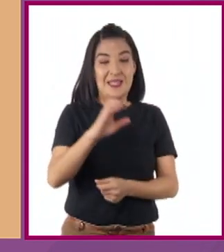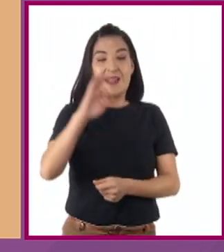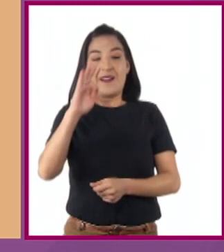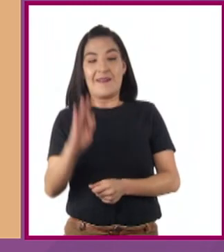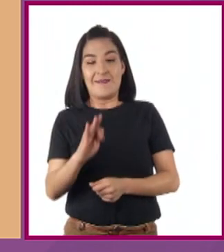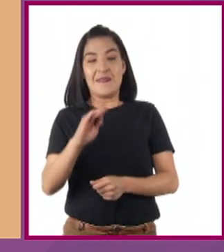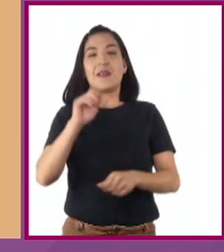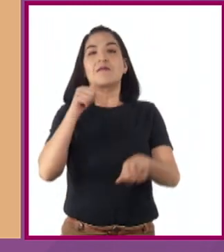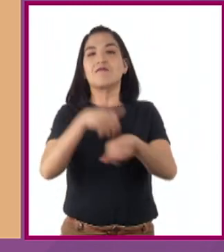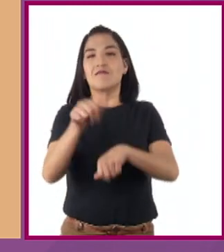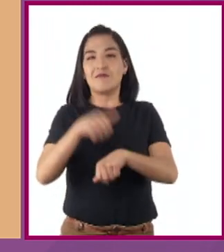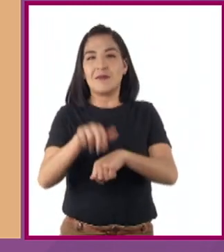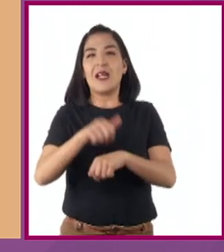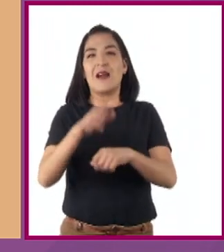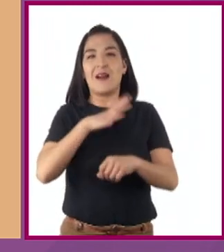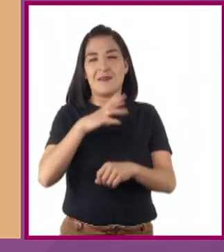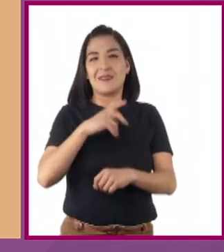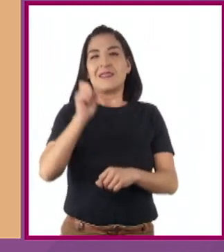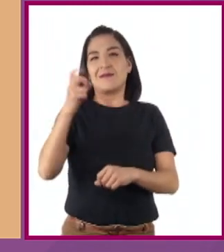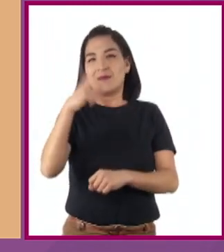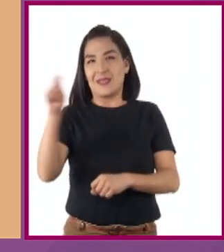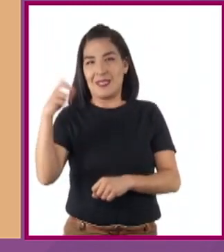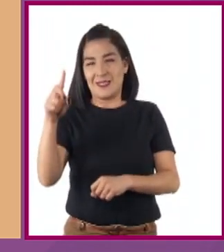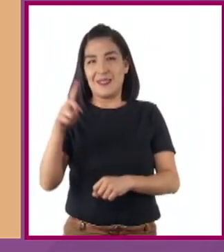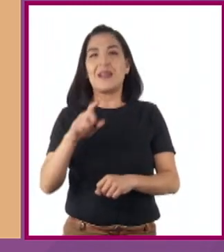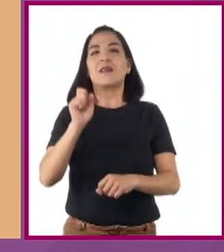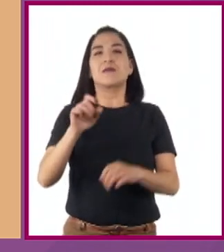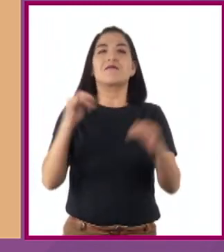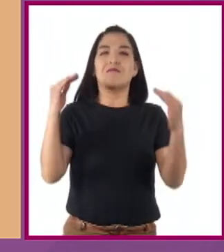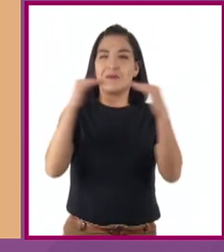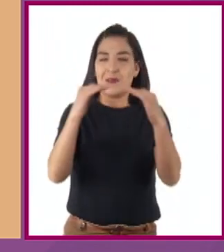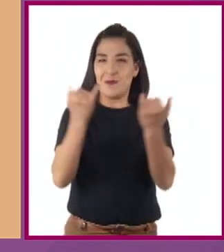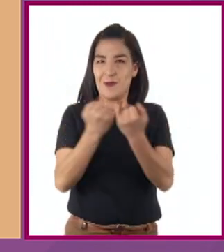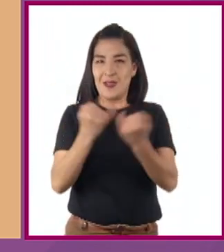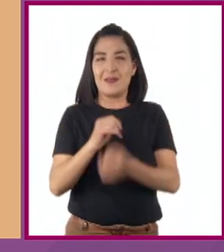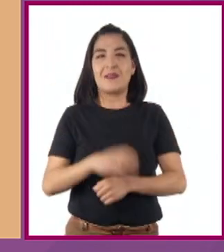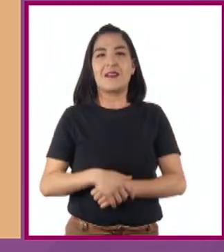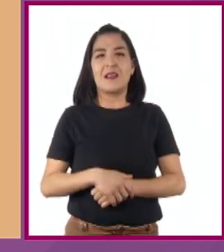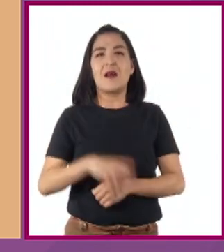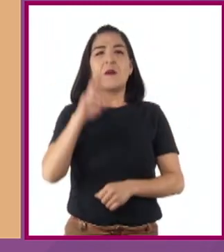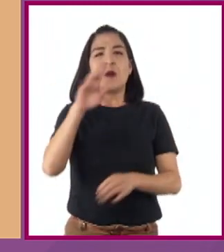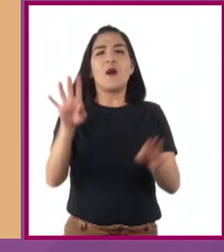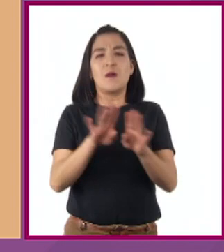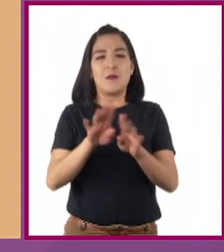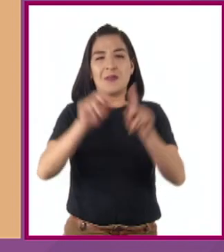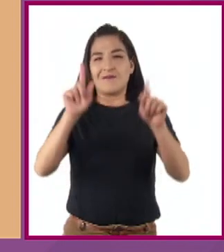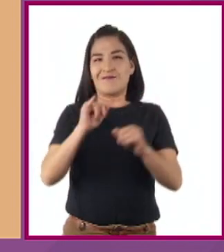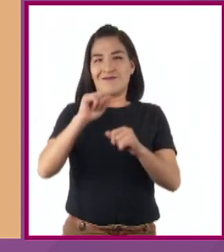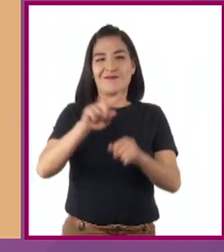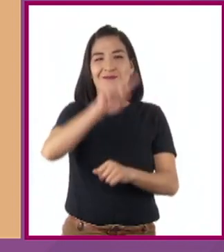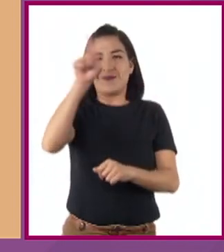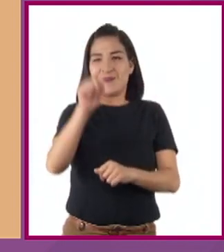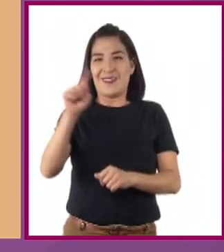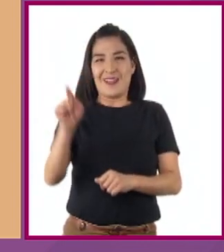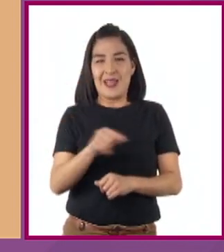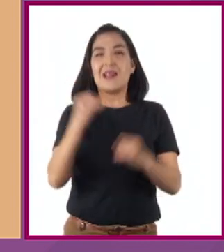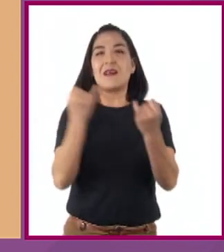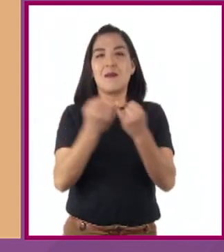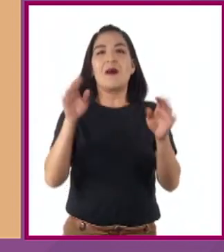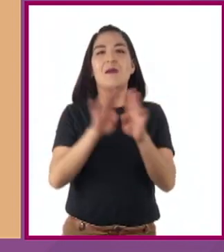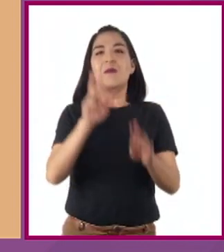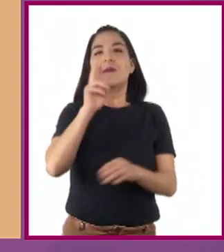son numerales en el lado derecho de la igualdad. Se usa una llave para identificar que ambas